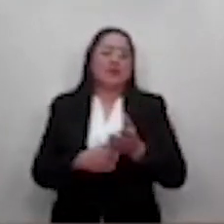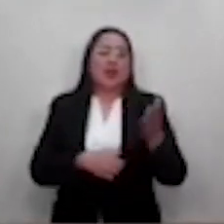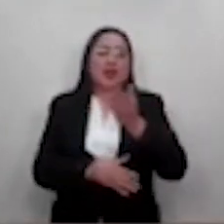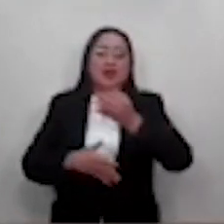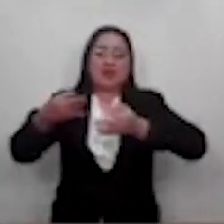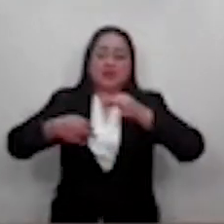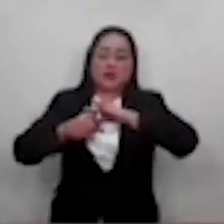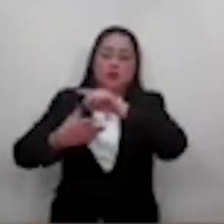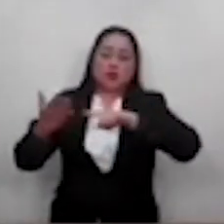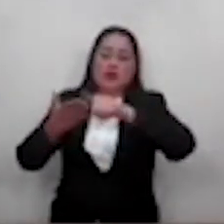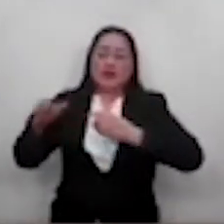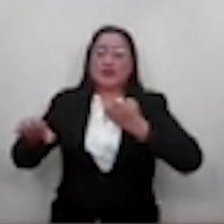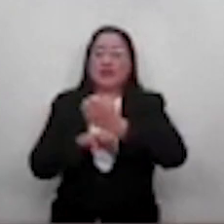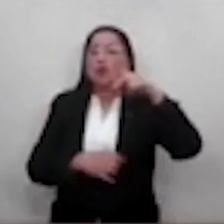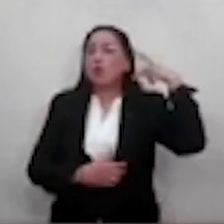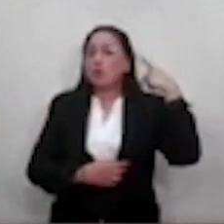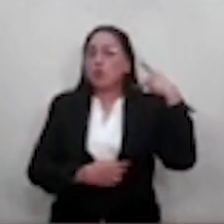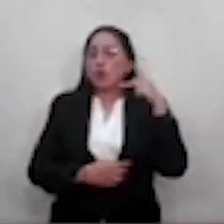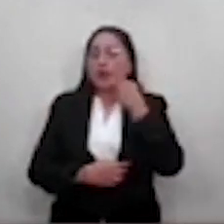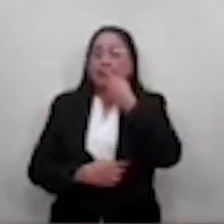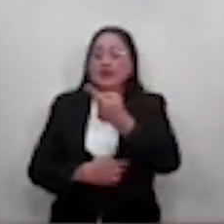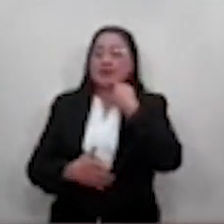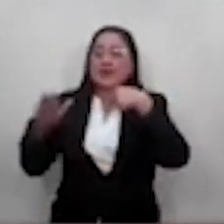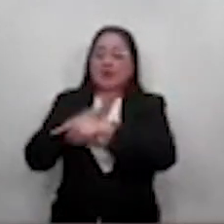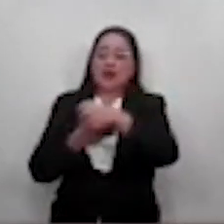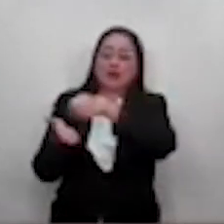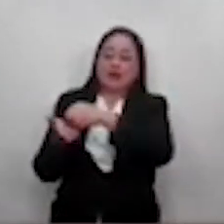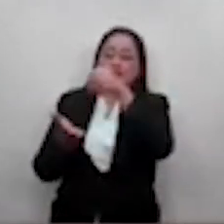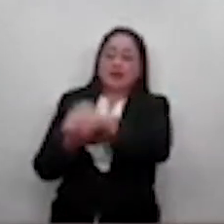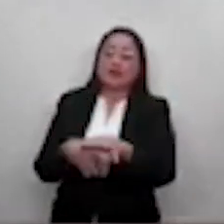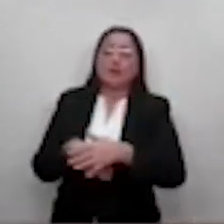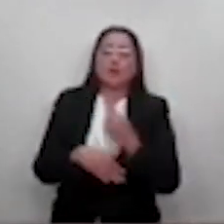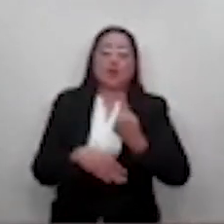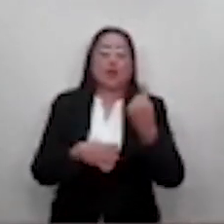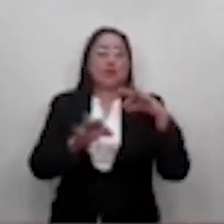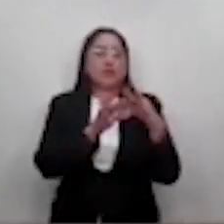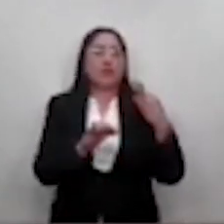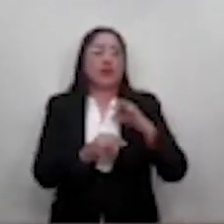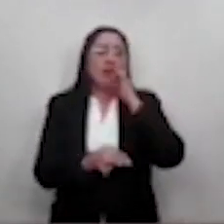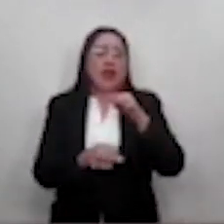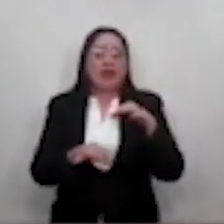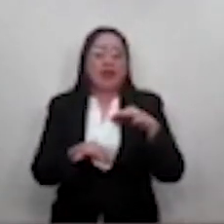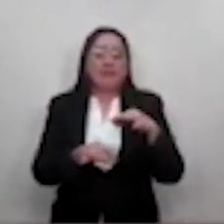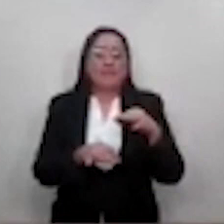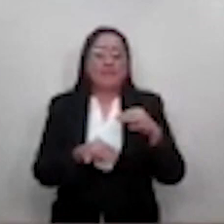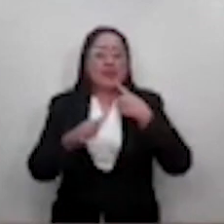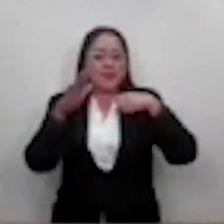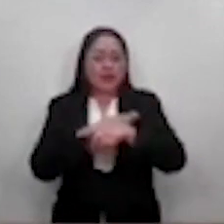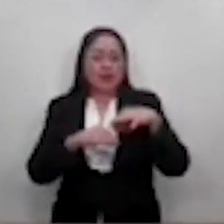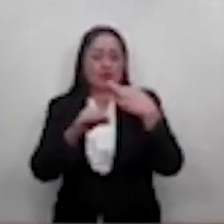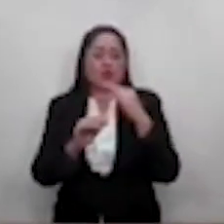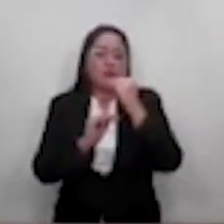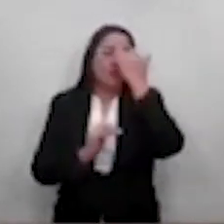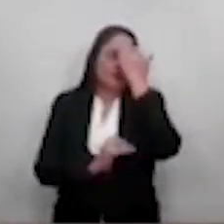del tribunal electoral del estado de Puebla que desecharon los medios de impugnación al no cumplir con el requisito de oportunidad previsto en el código